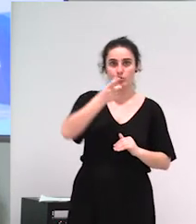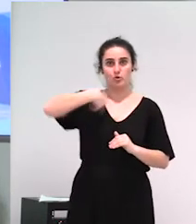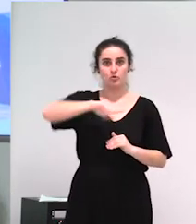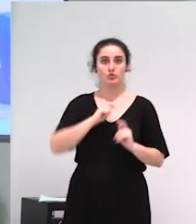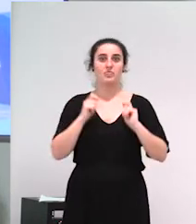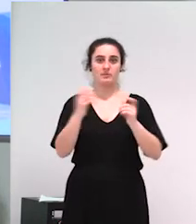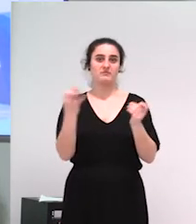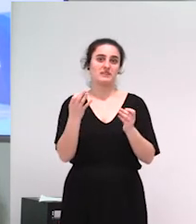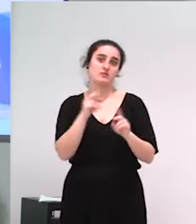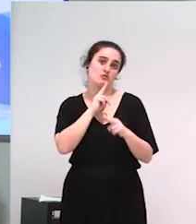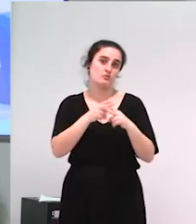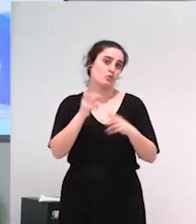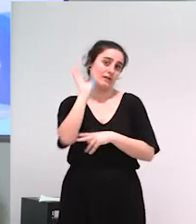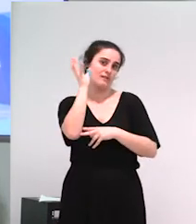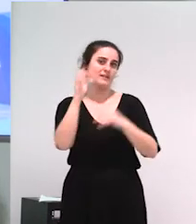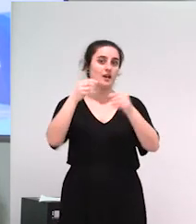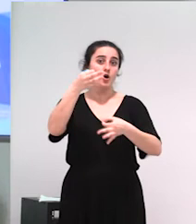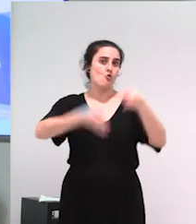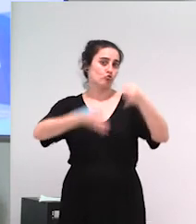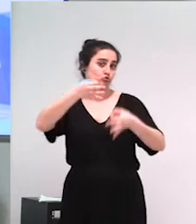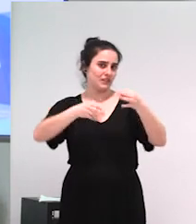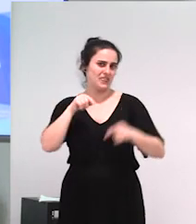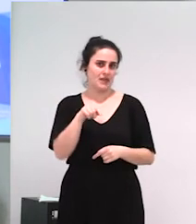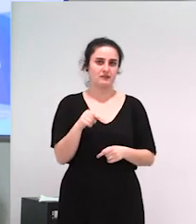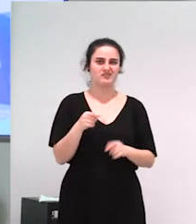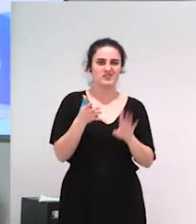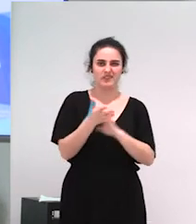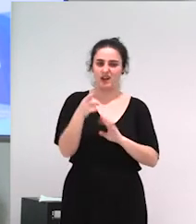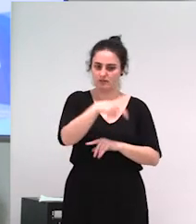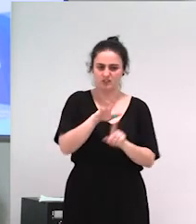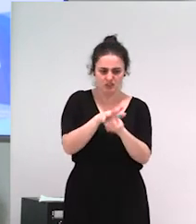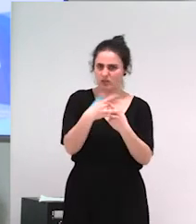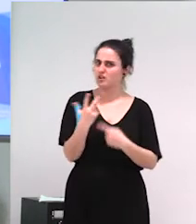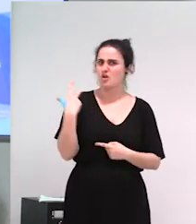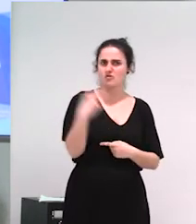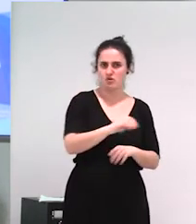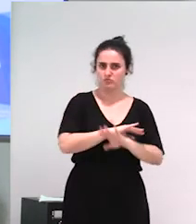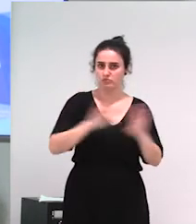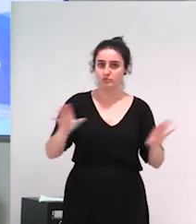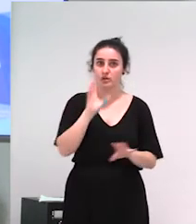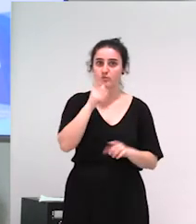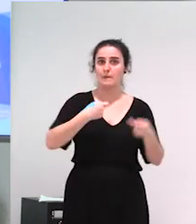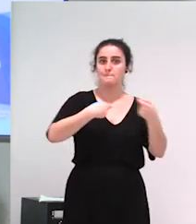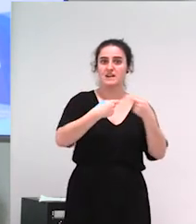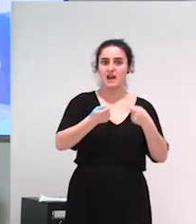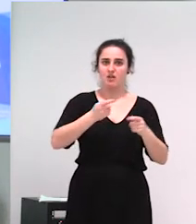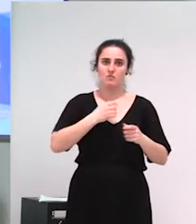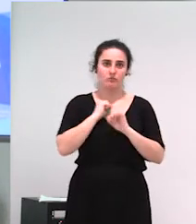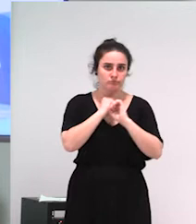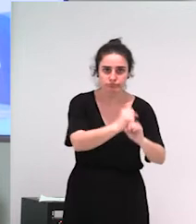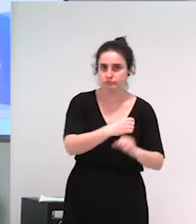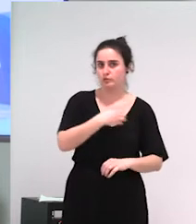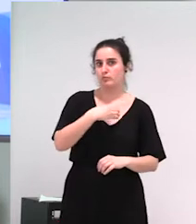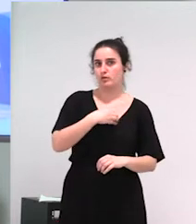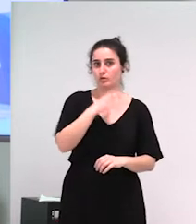justicia climática y que pasa por negarnos a esto, a que el mercado siga dictando nuestro destino. Sus